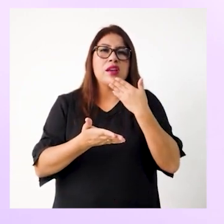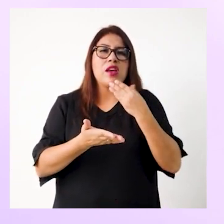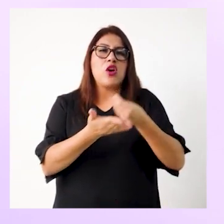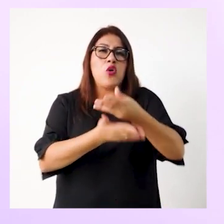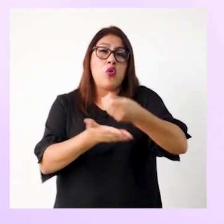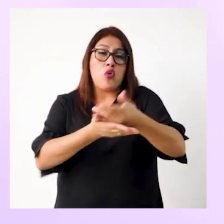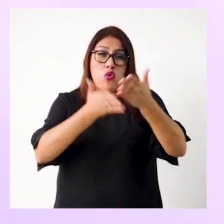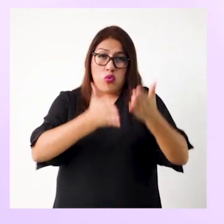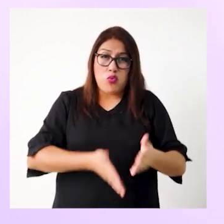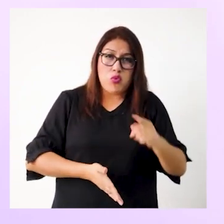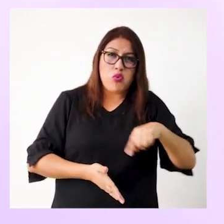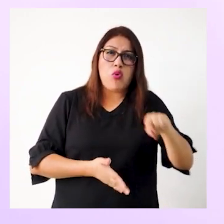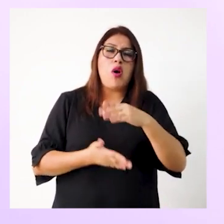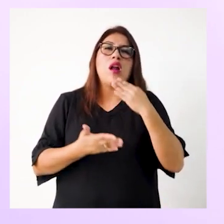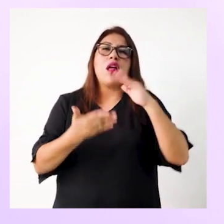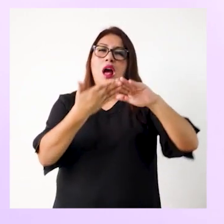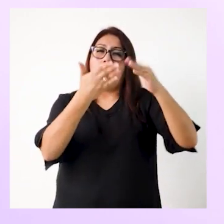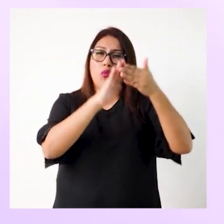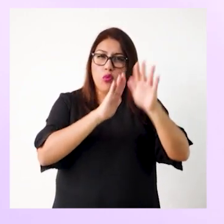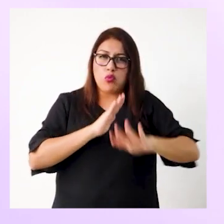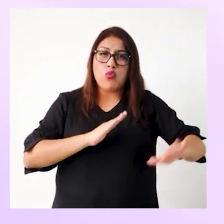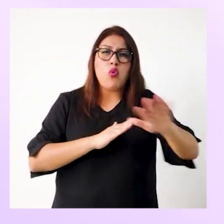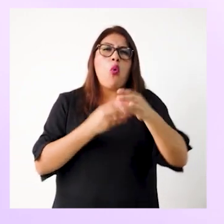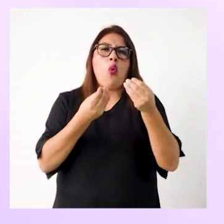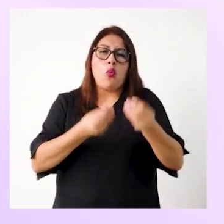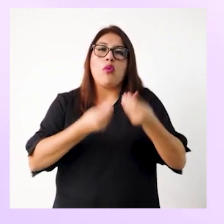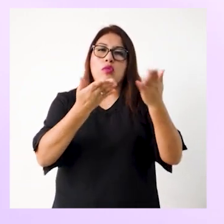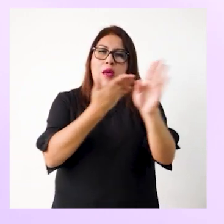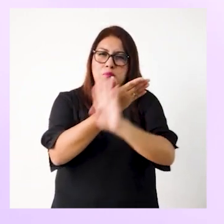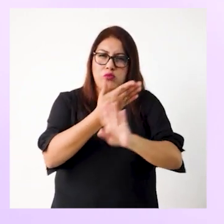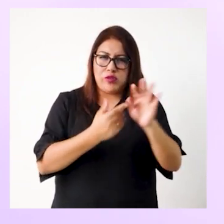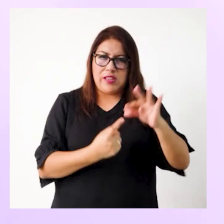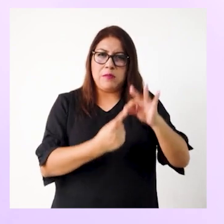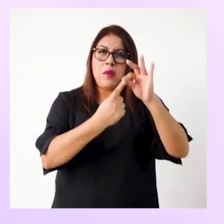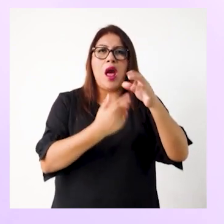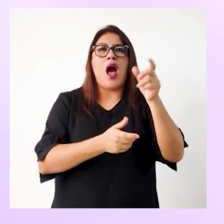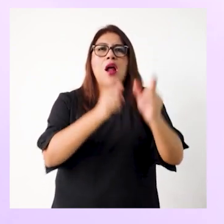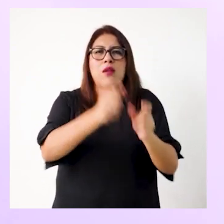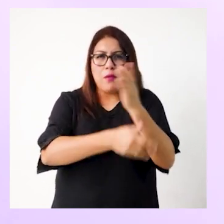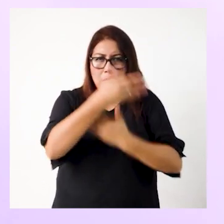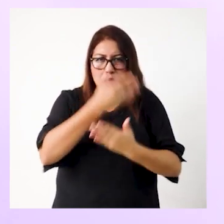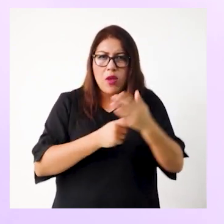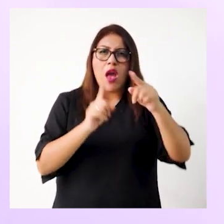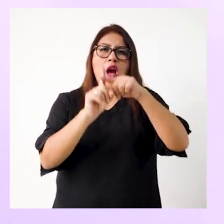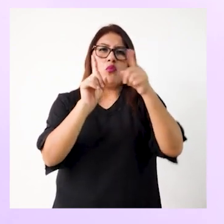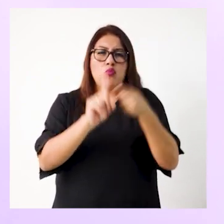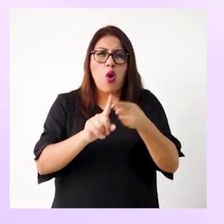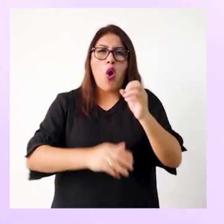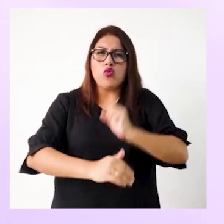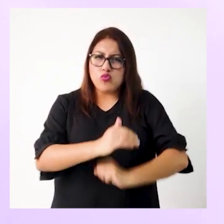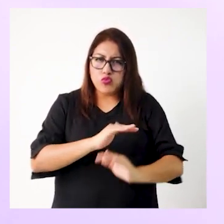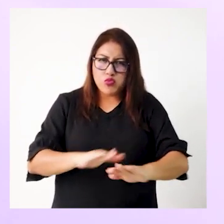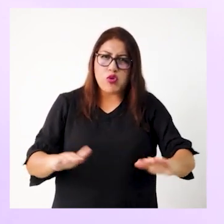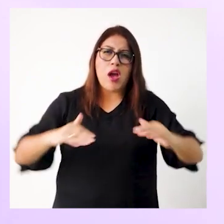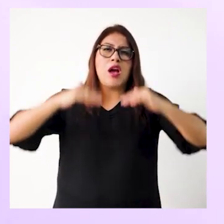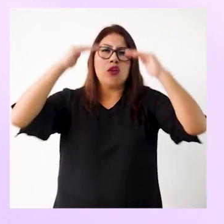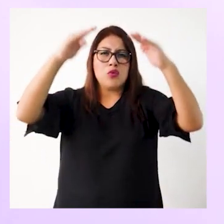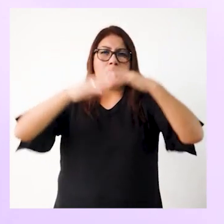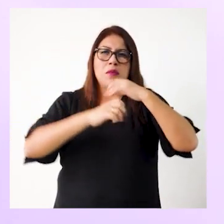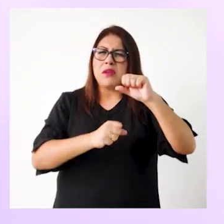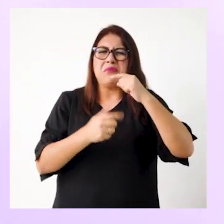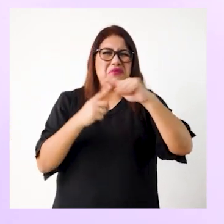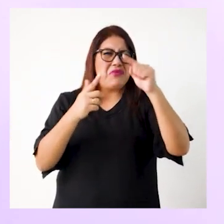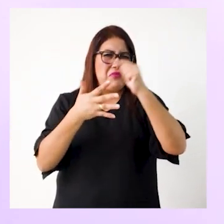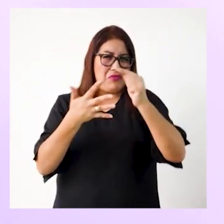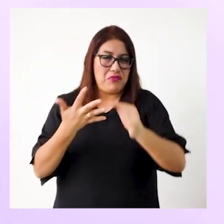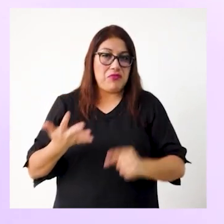los consumidores en situación de vulnerabilidad una protección especial, personas con discapacidad, madres gestantes, niños y niñas, adultos